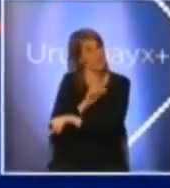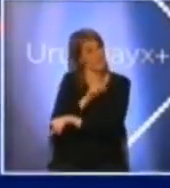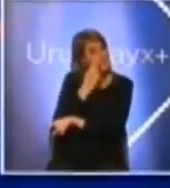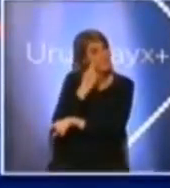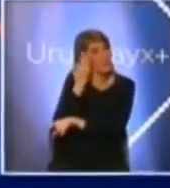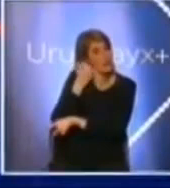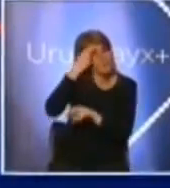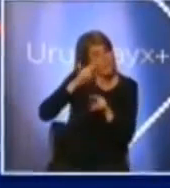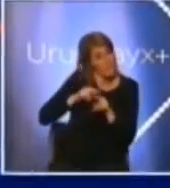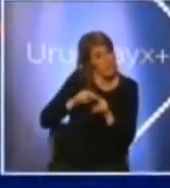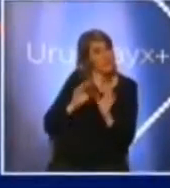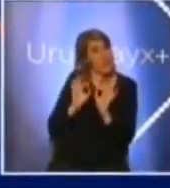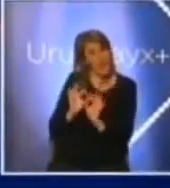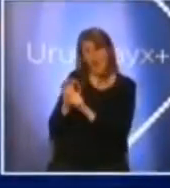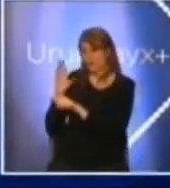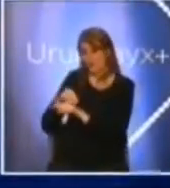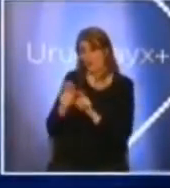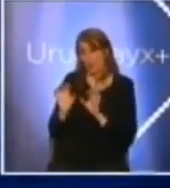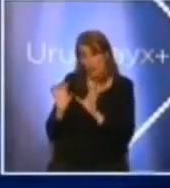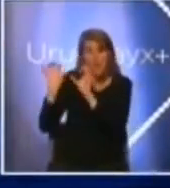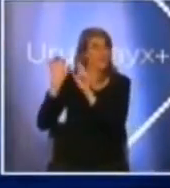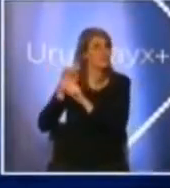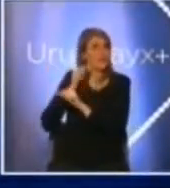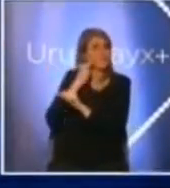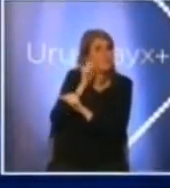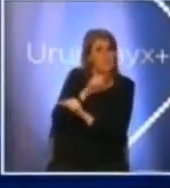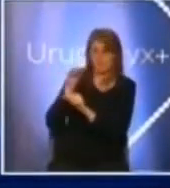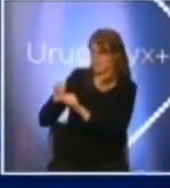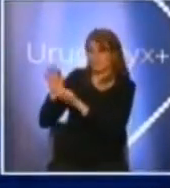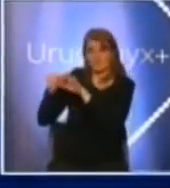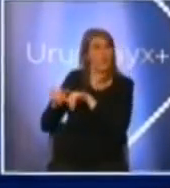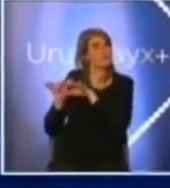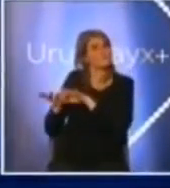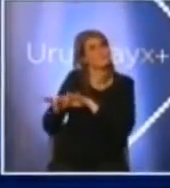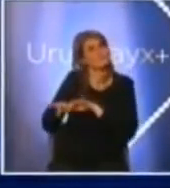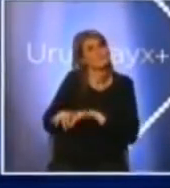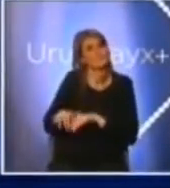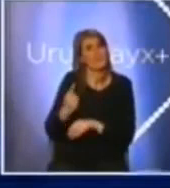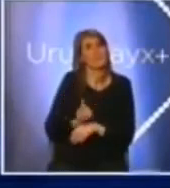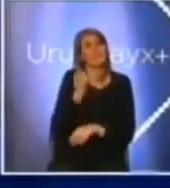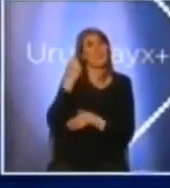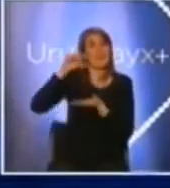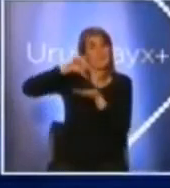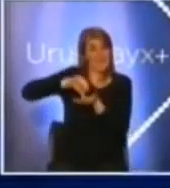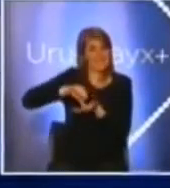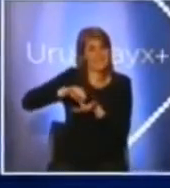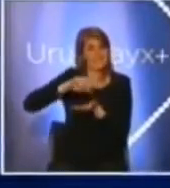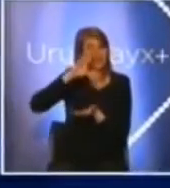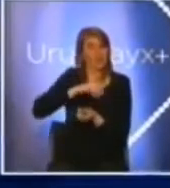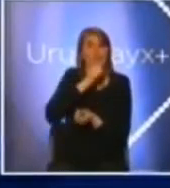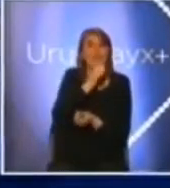clínica electrónica oncológica para todo el país, siendo el primer país del mundo que tendrá